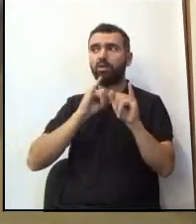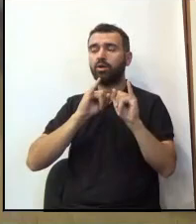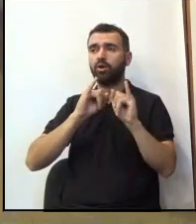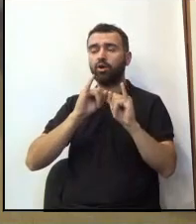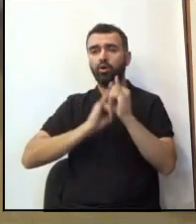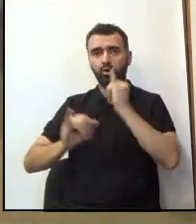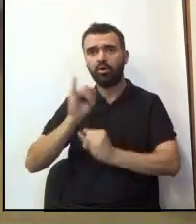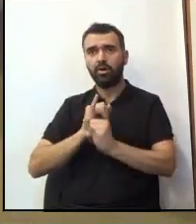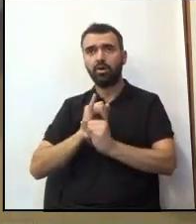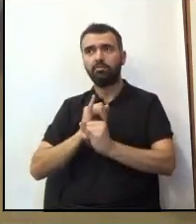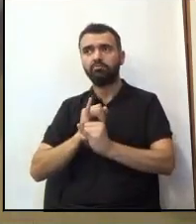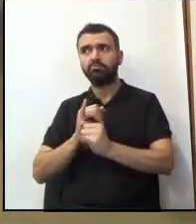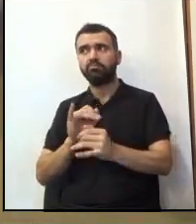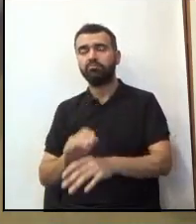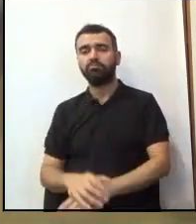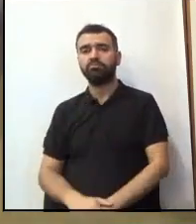duda era que fuera en vivo.